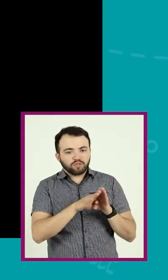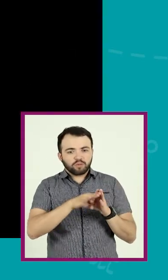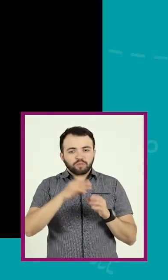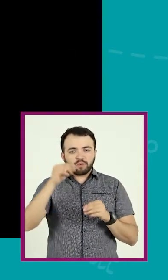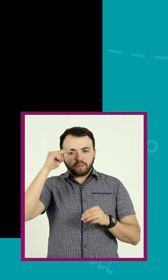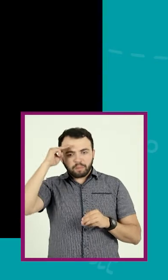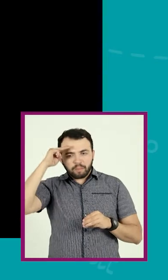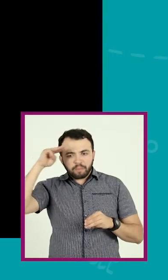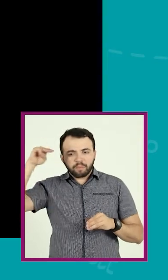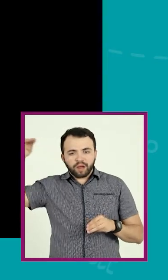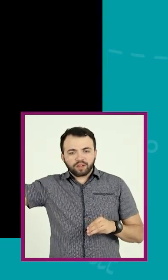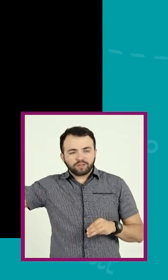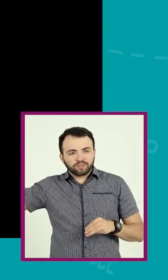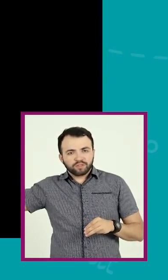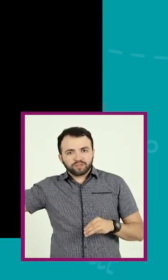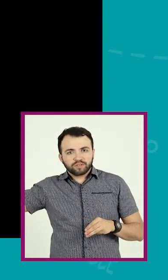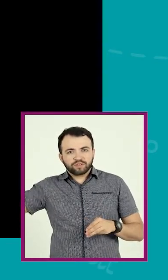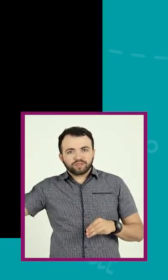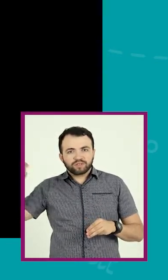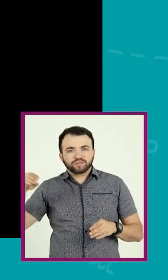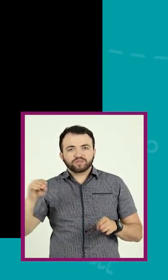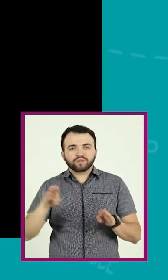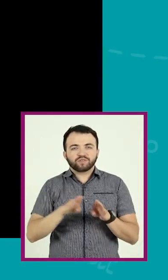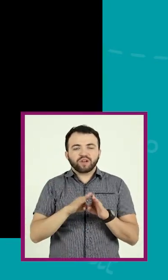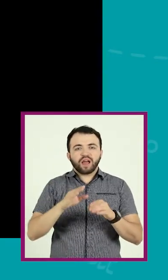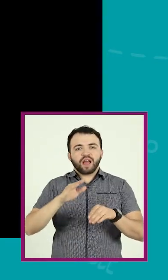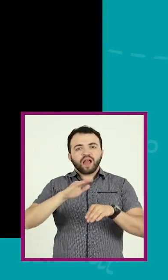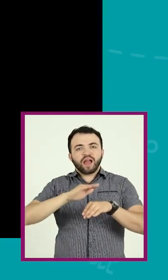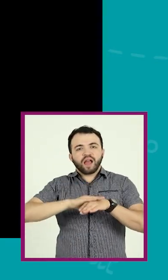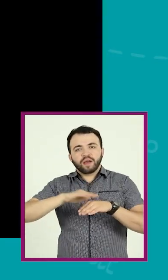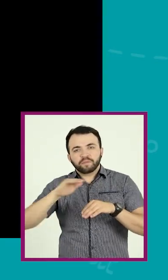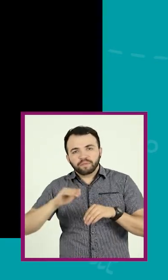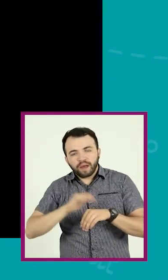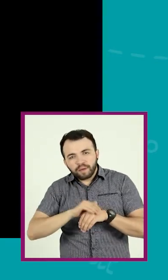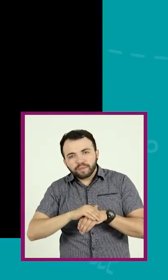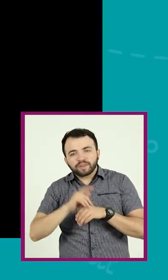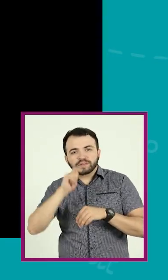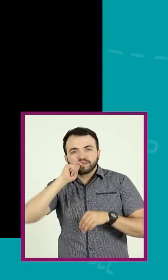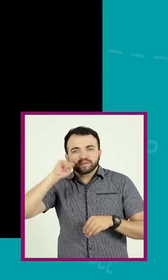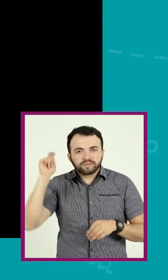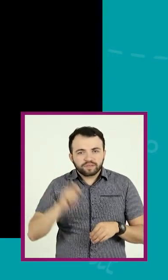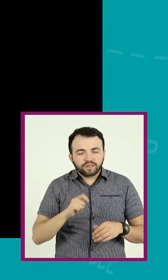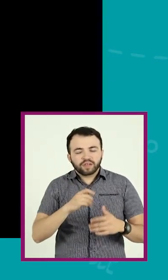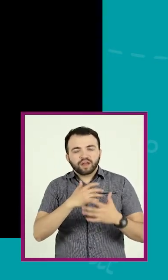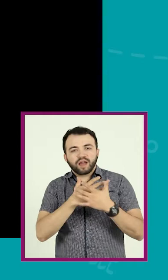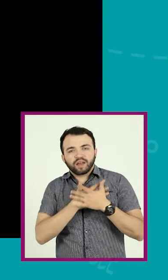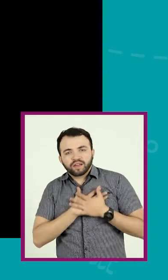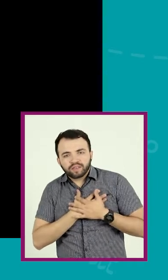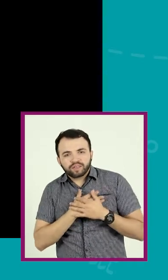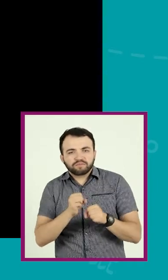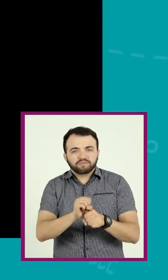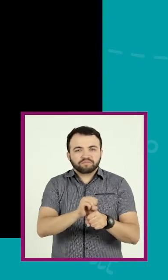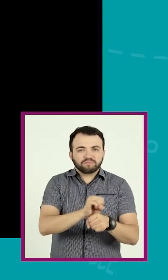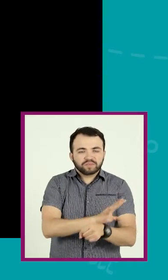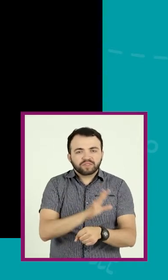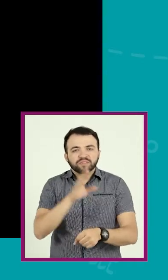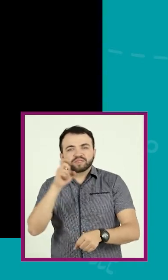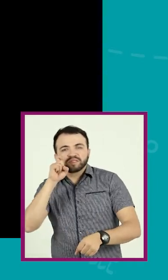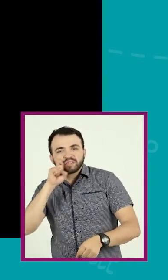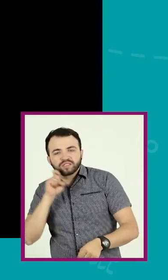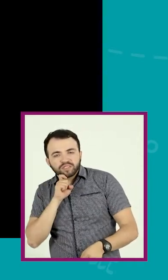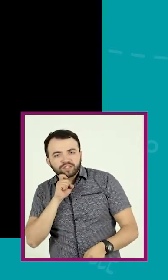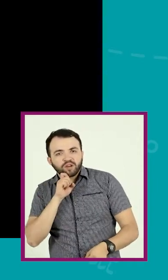madurez presente en múltiples formas, en lo fraterno, en el erotismo, en lo